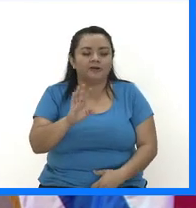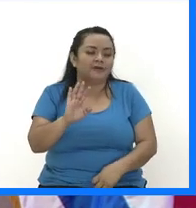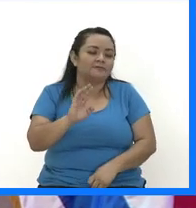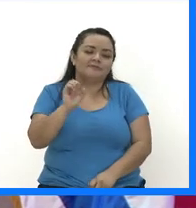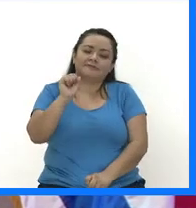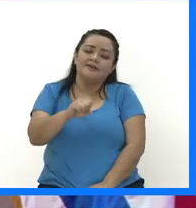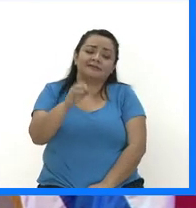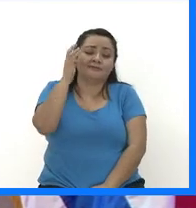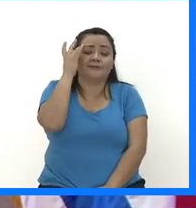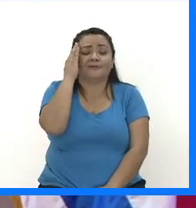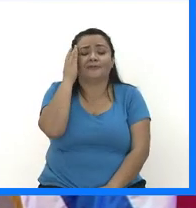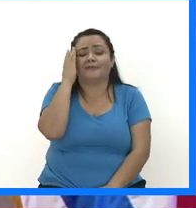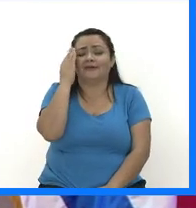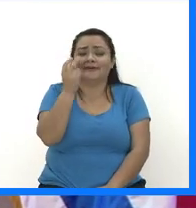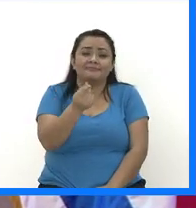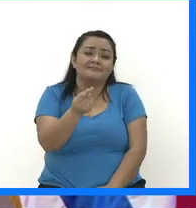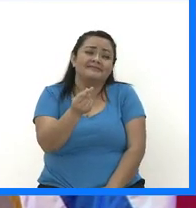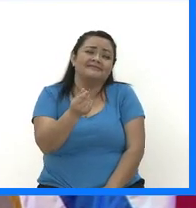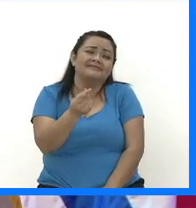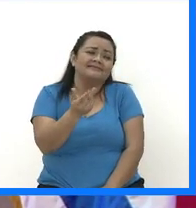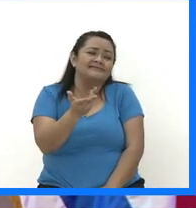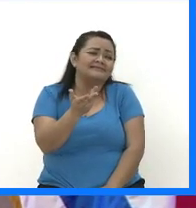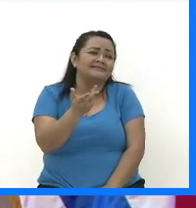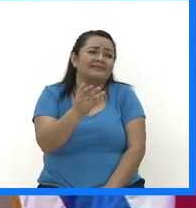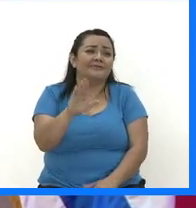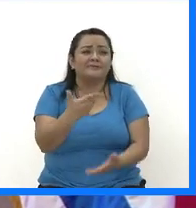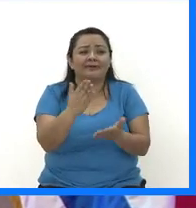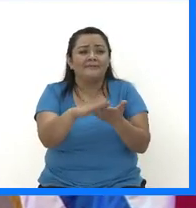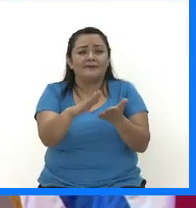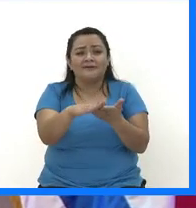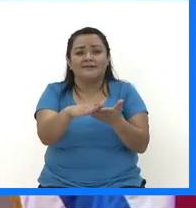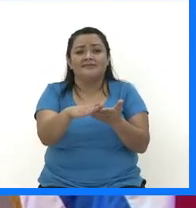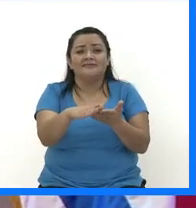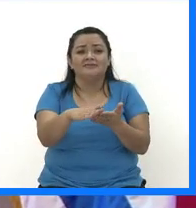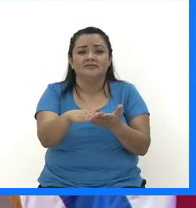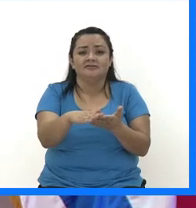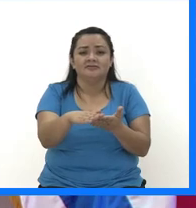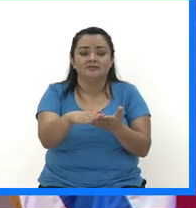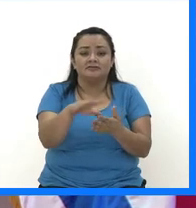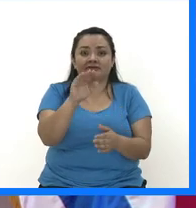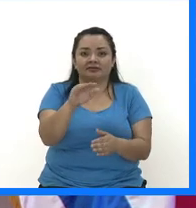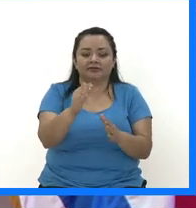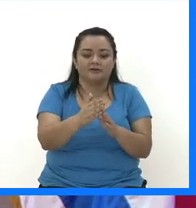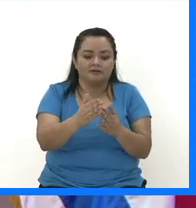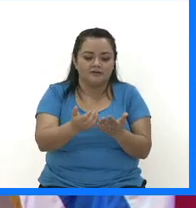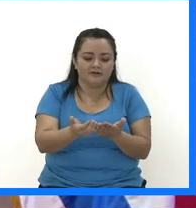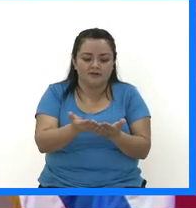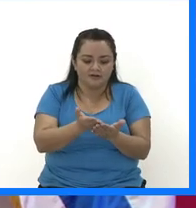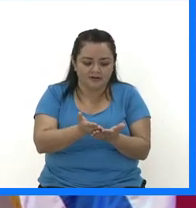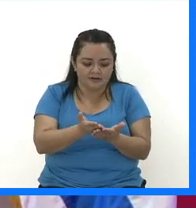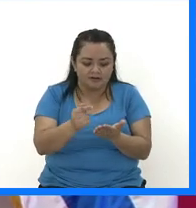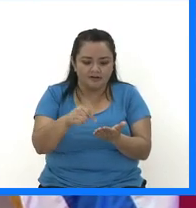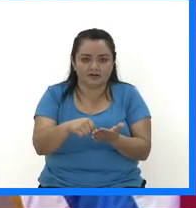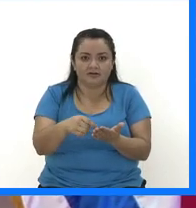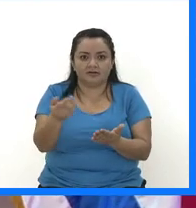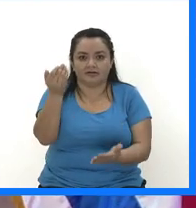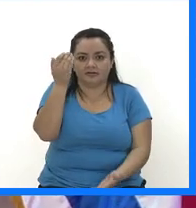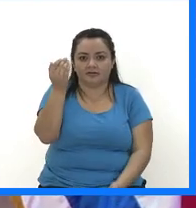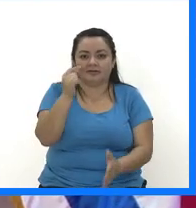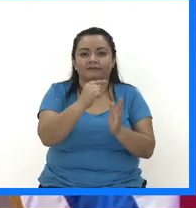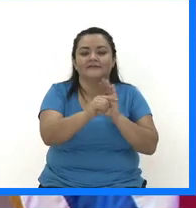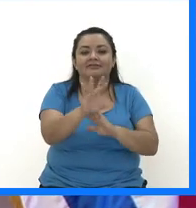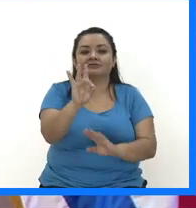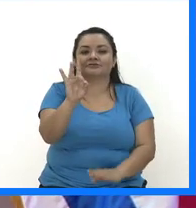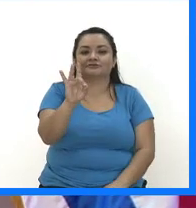está preocupado no por la prédica está preocupado por los brazos pero también la palabra de señor el día de hoy dice el